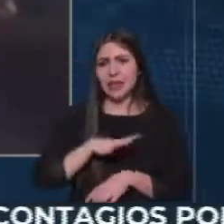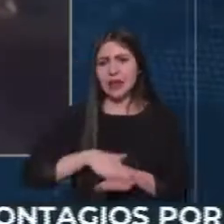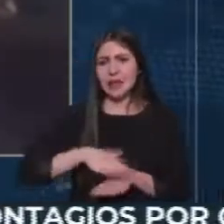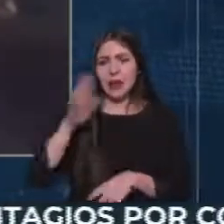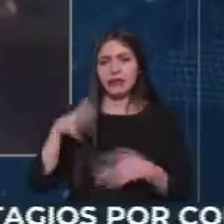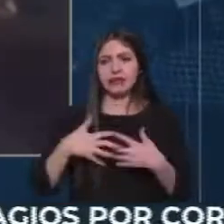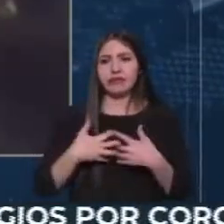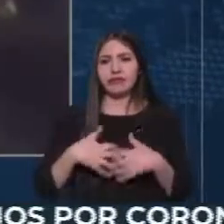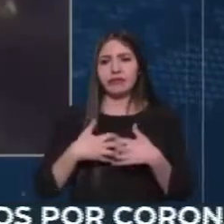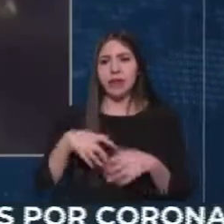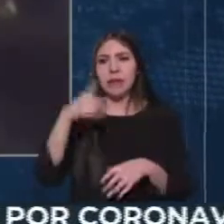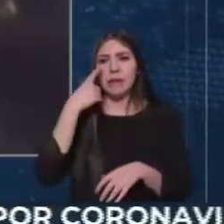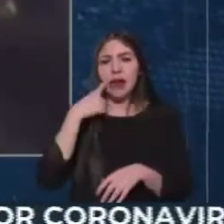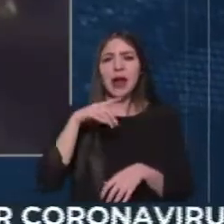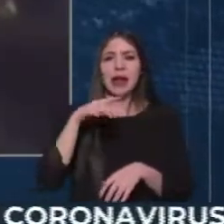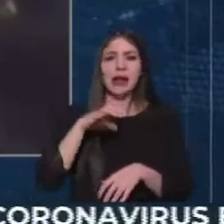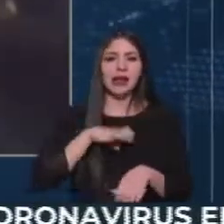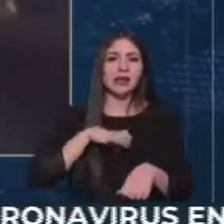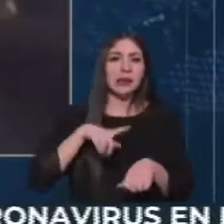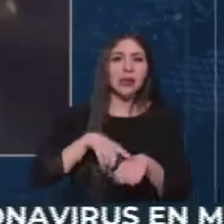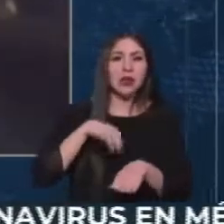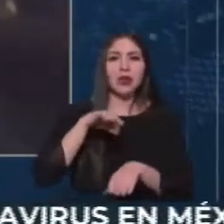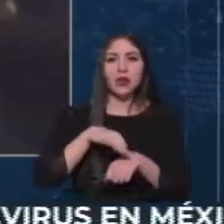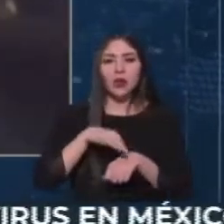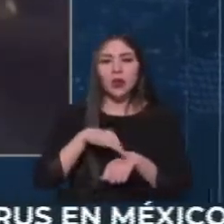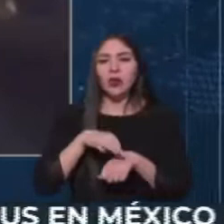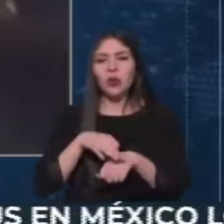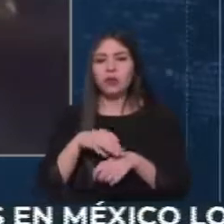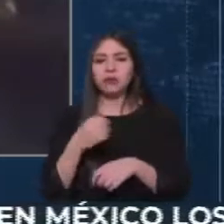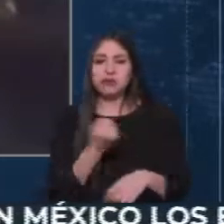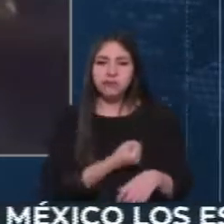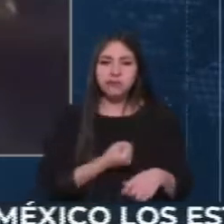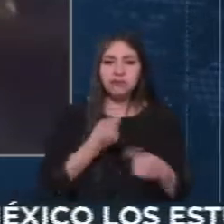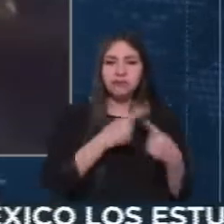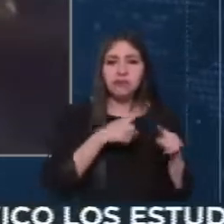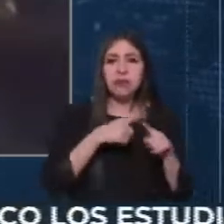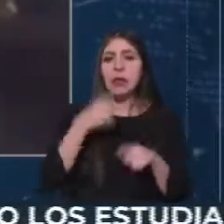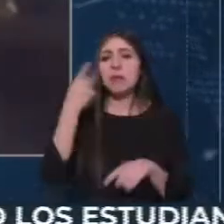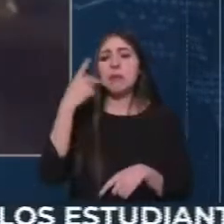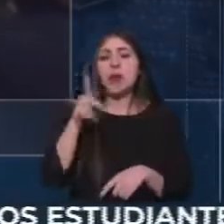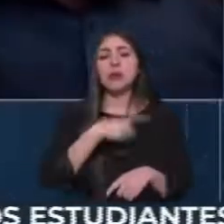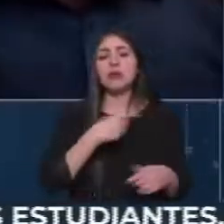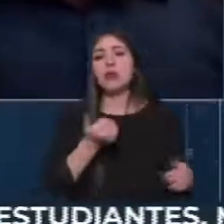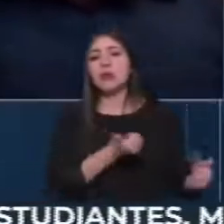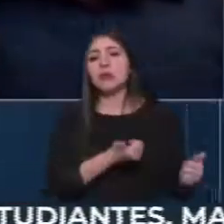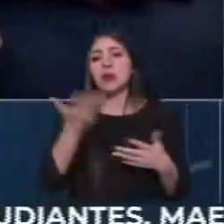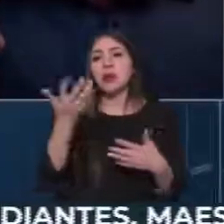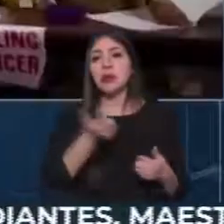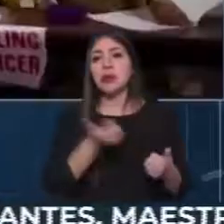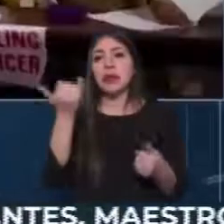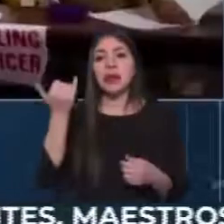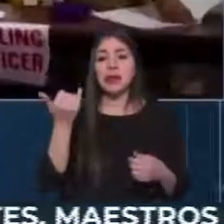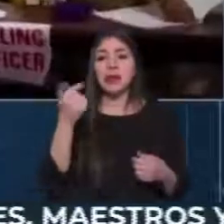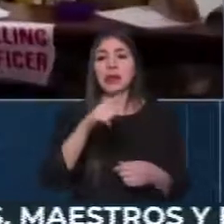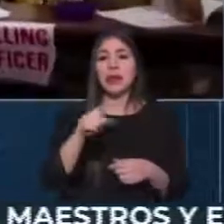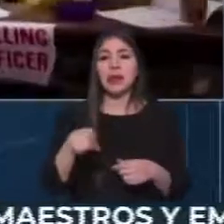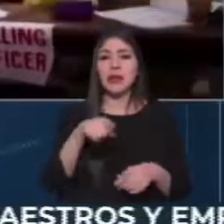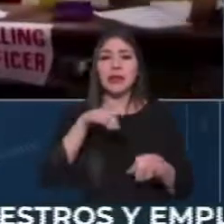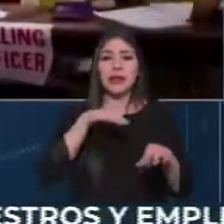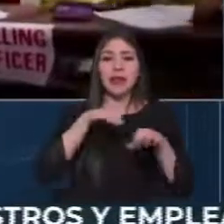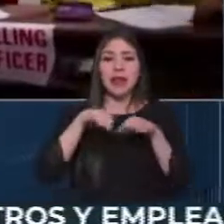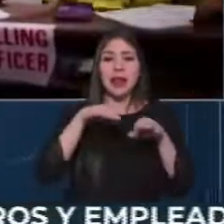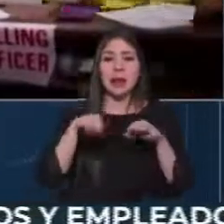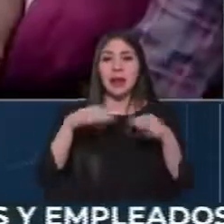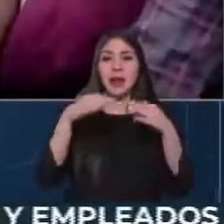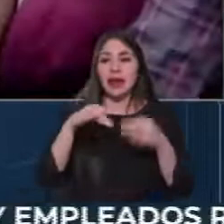es para exportación. Y hay una cosa ahí, bueno, que estructuralmente la tasa de informalidad en la India es muy alta. Entonces ellos